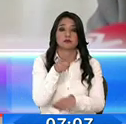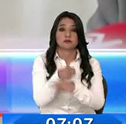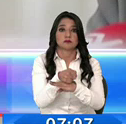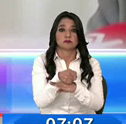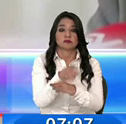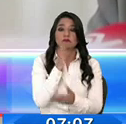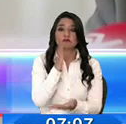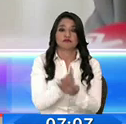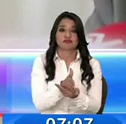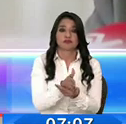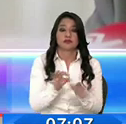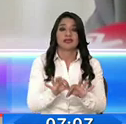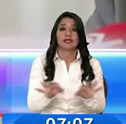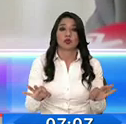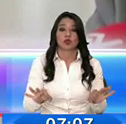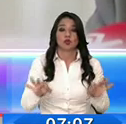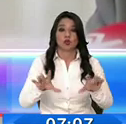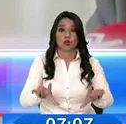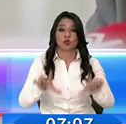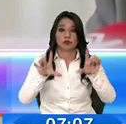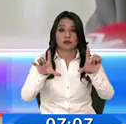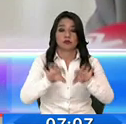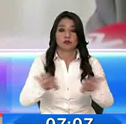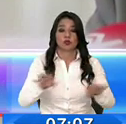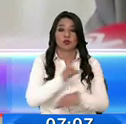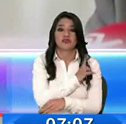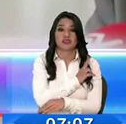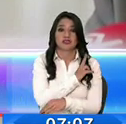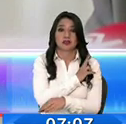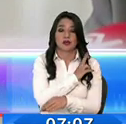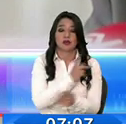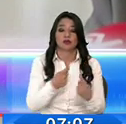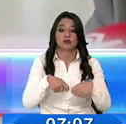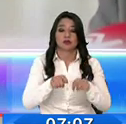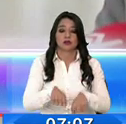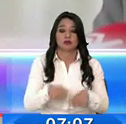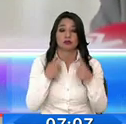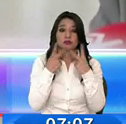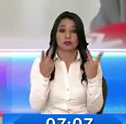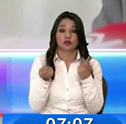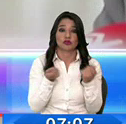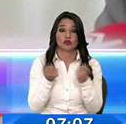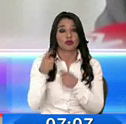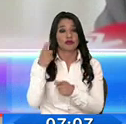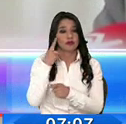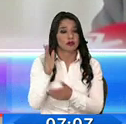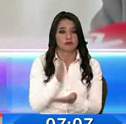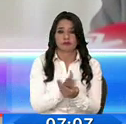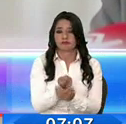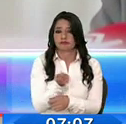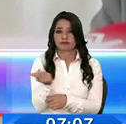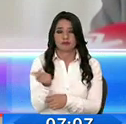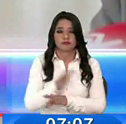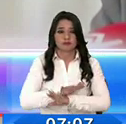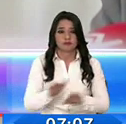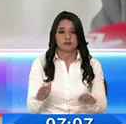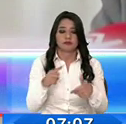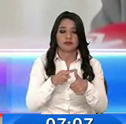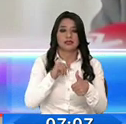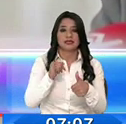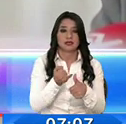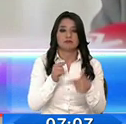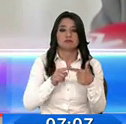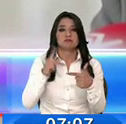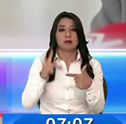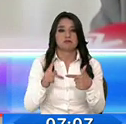anulación de los títulos de cuarto nivel en la especialidad de contratación pública y control gubernamental de jimmy salazar y